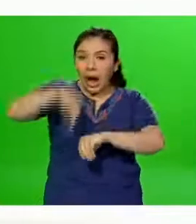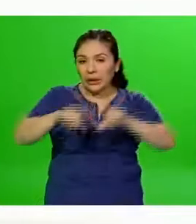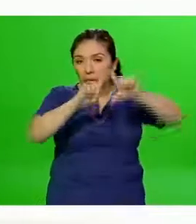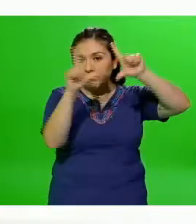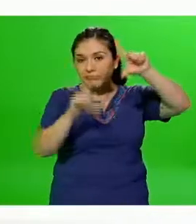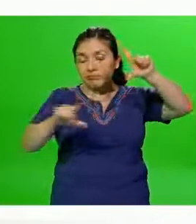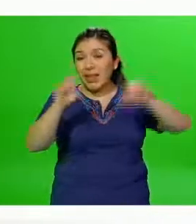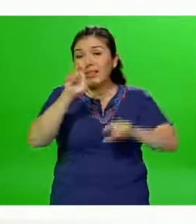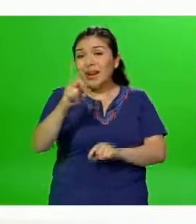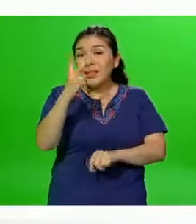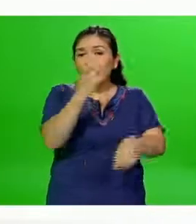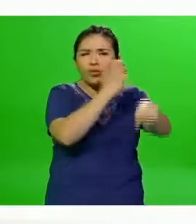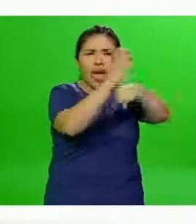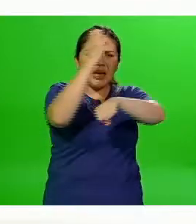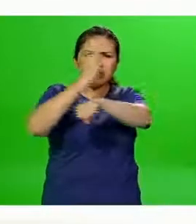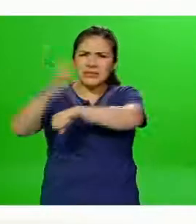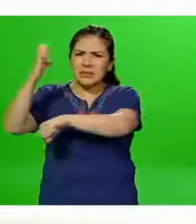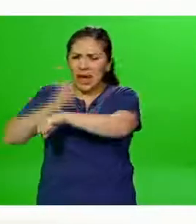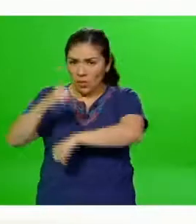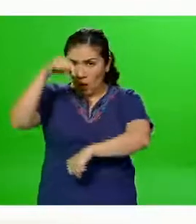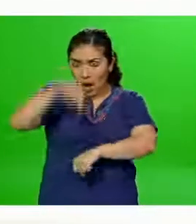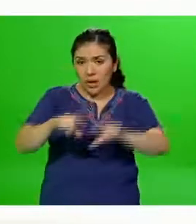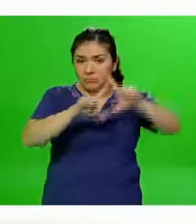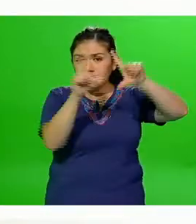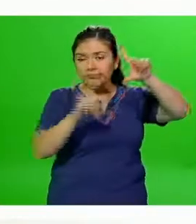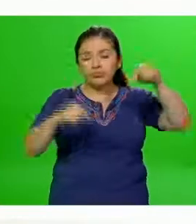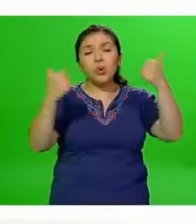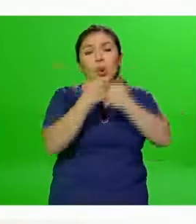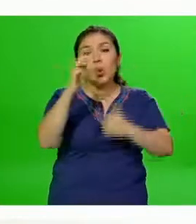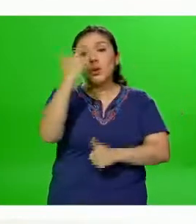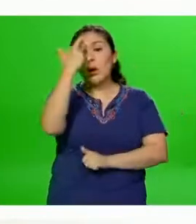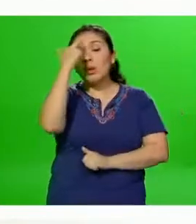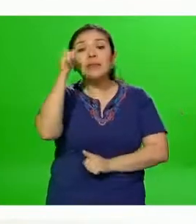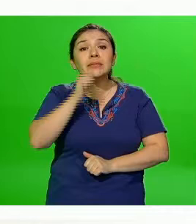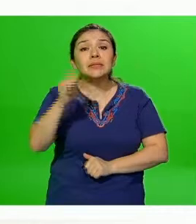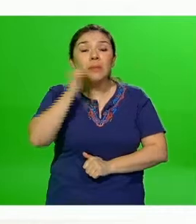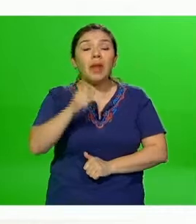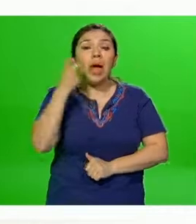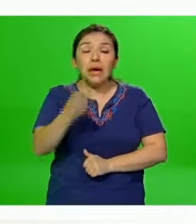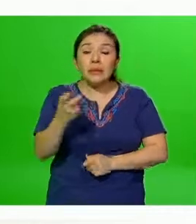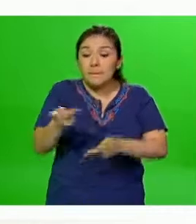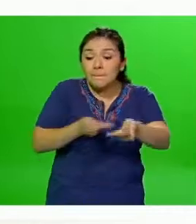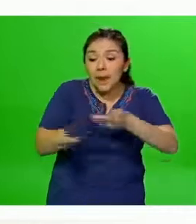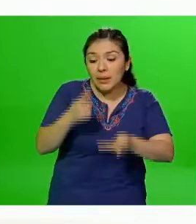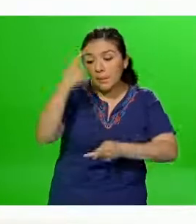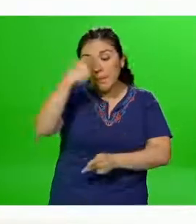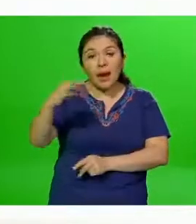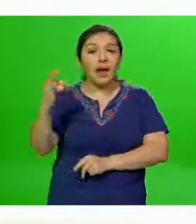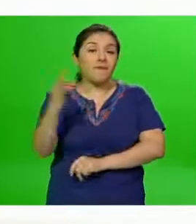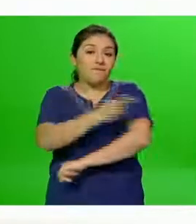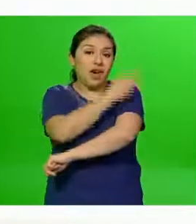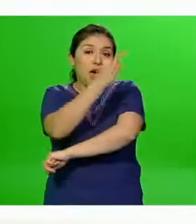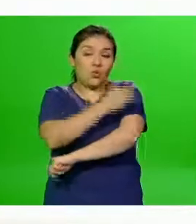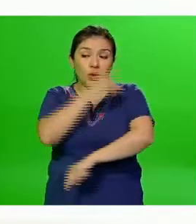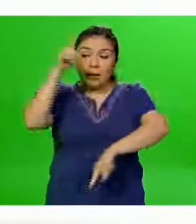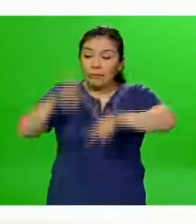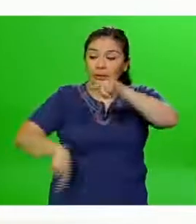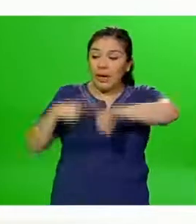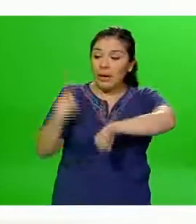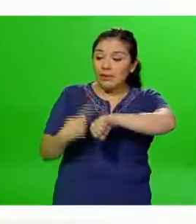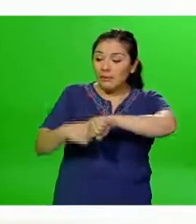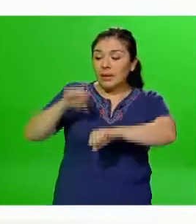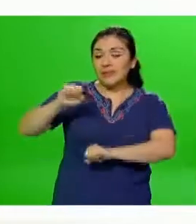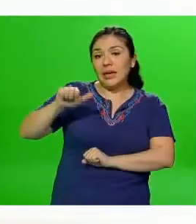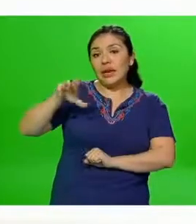Las 32 entidades federativas, recordando siempre que la política nacional de vacunación contra el virus SARS-CoV-2